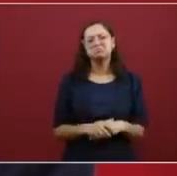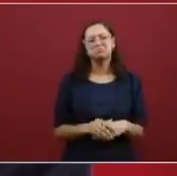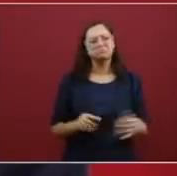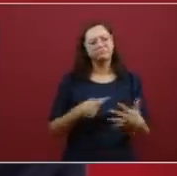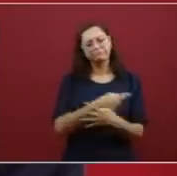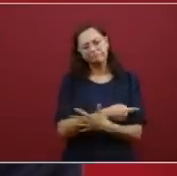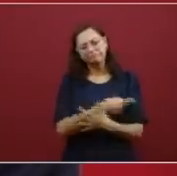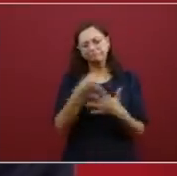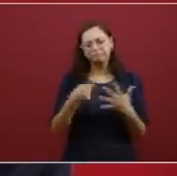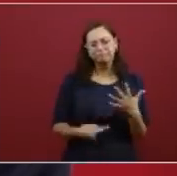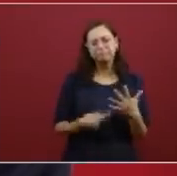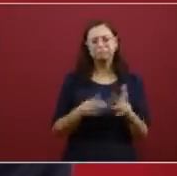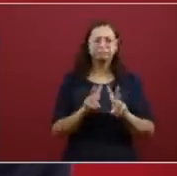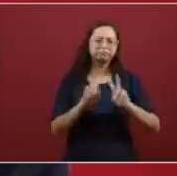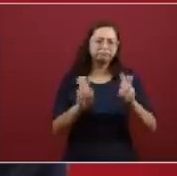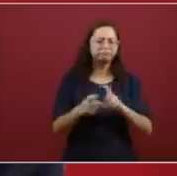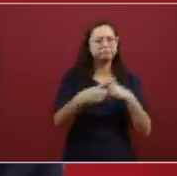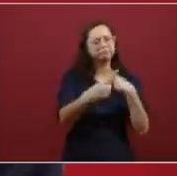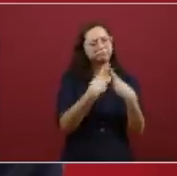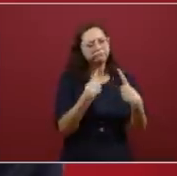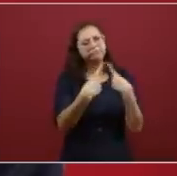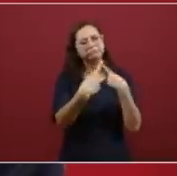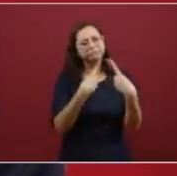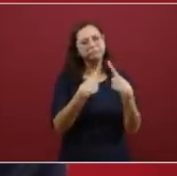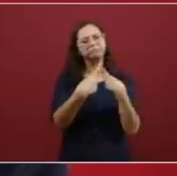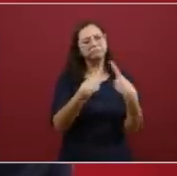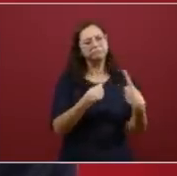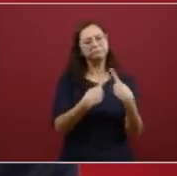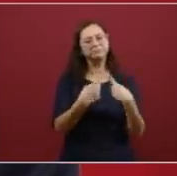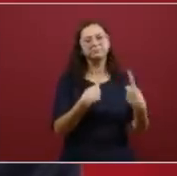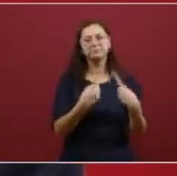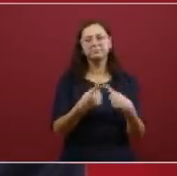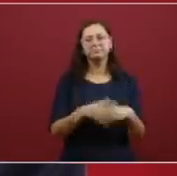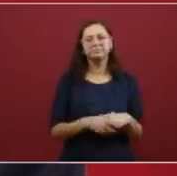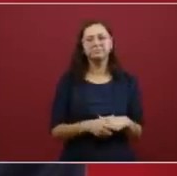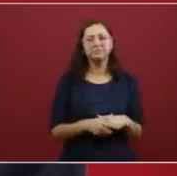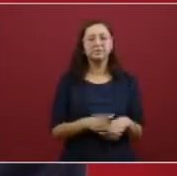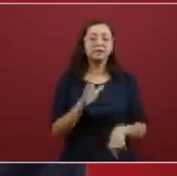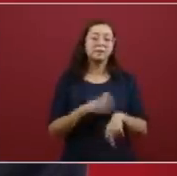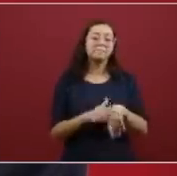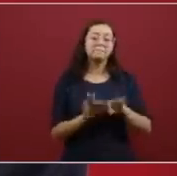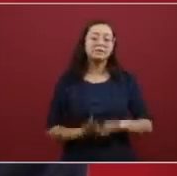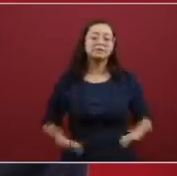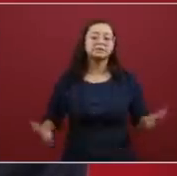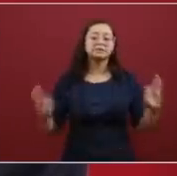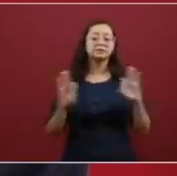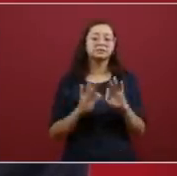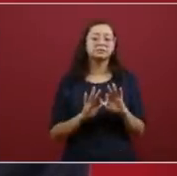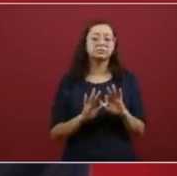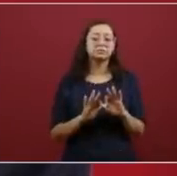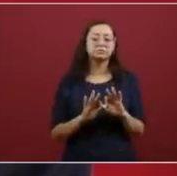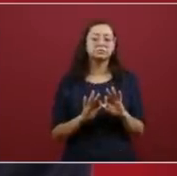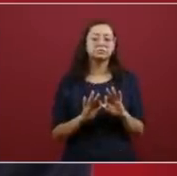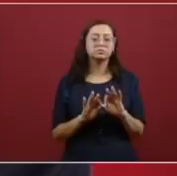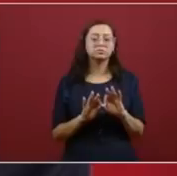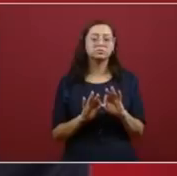se está viendo con ellos y lo más importante es